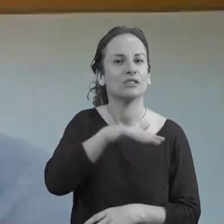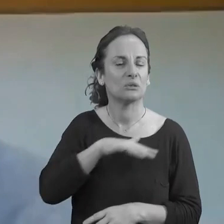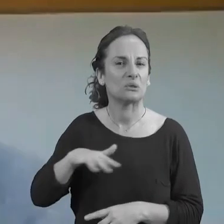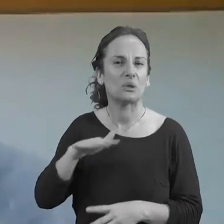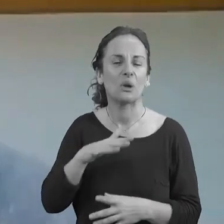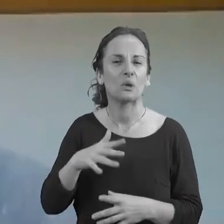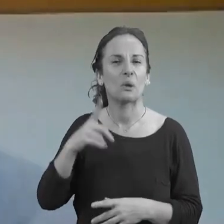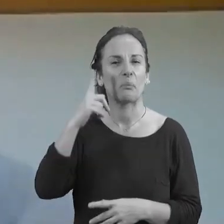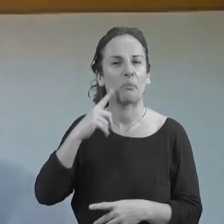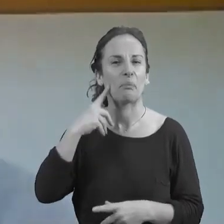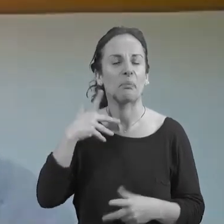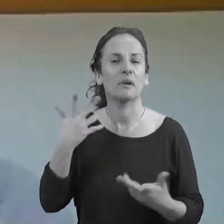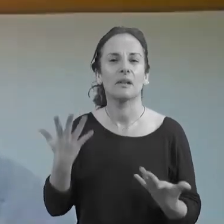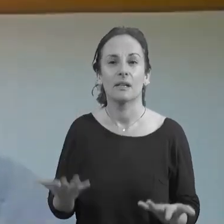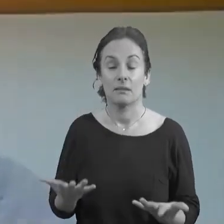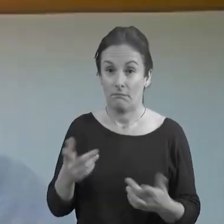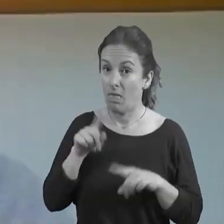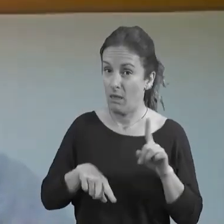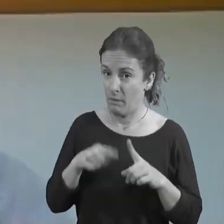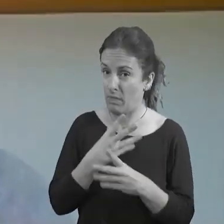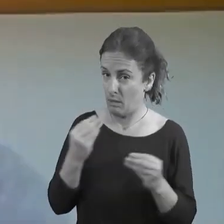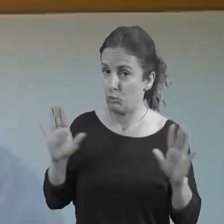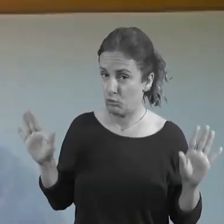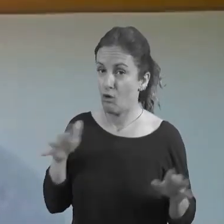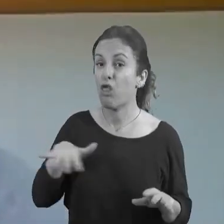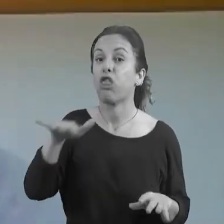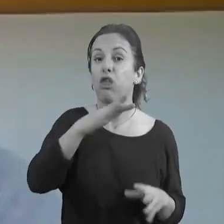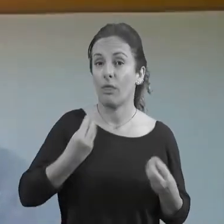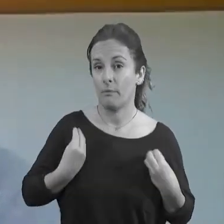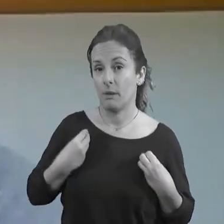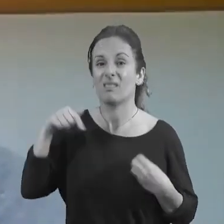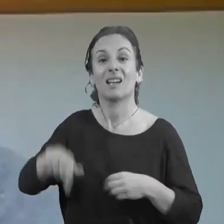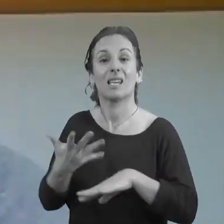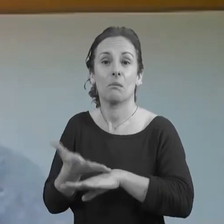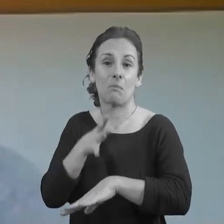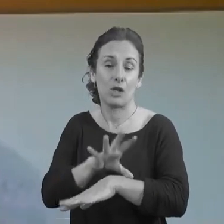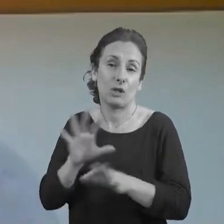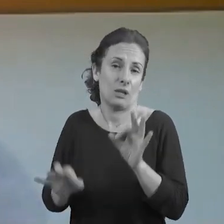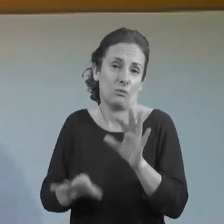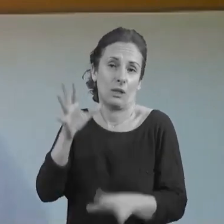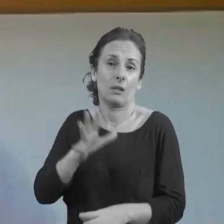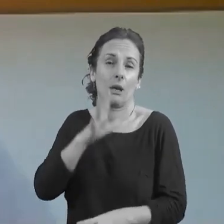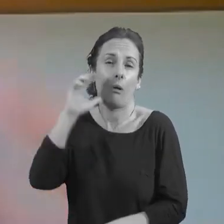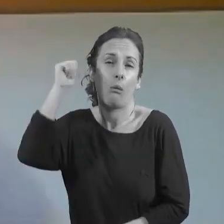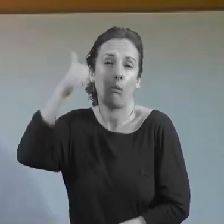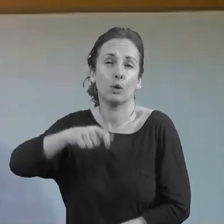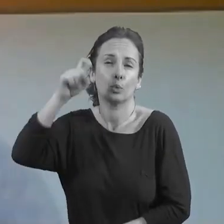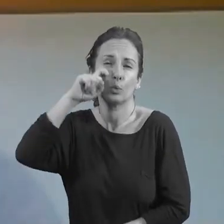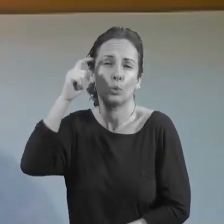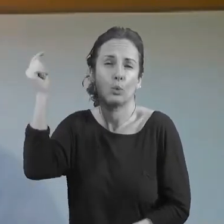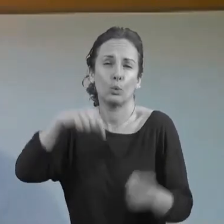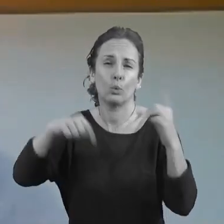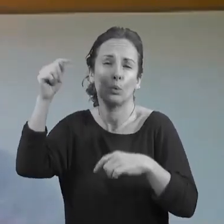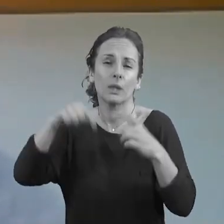verdad que creo que depende mucho de los entornos donde uno vive, y nosotros Mallorca, y por el tema del turismo y por el tema, supongo, de